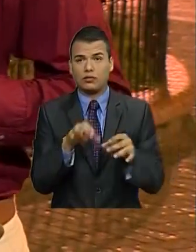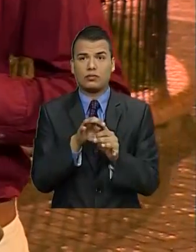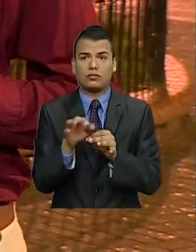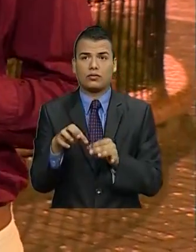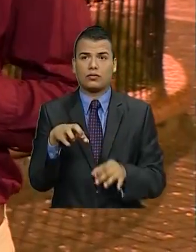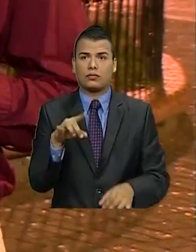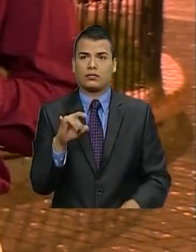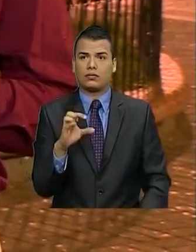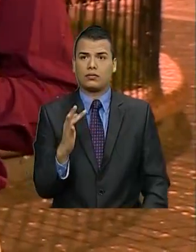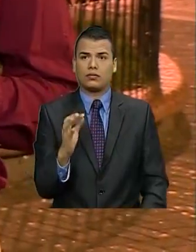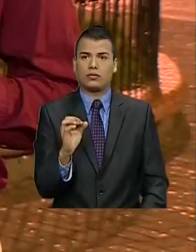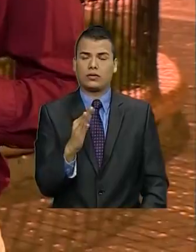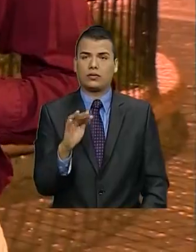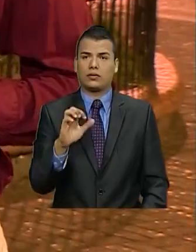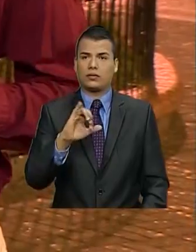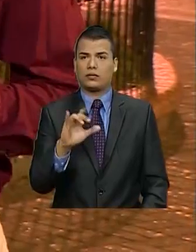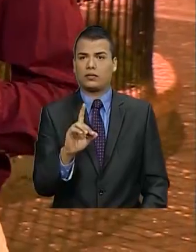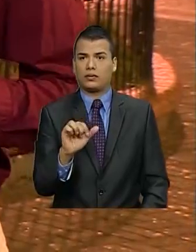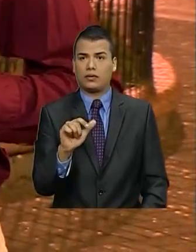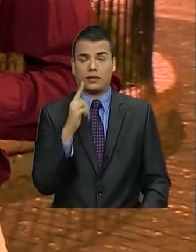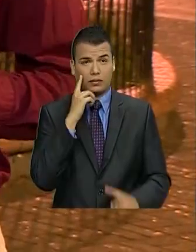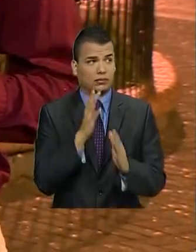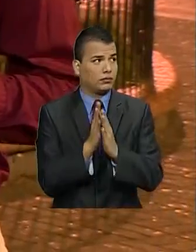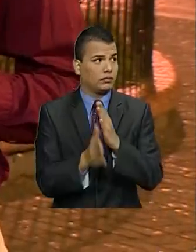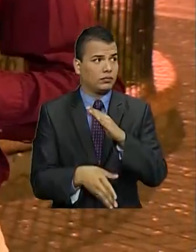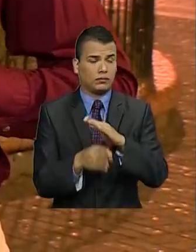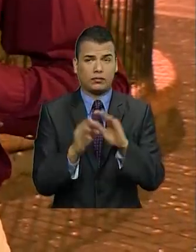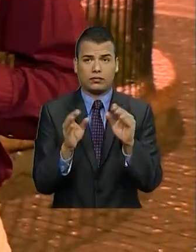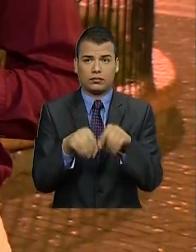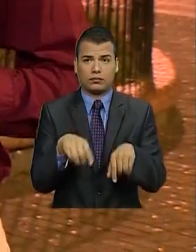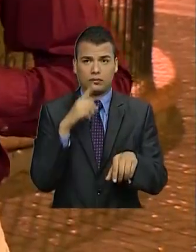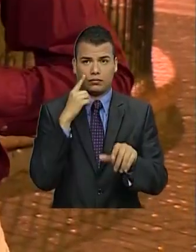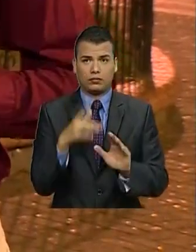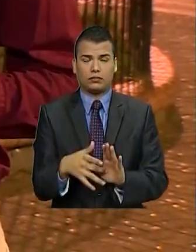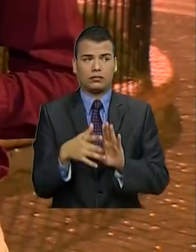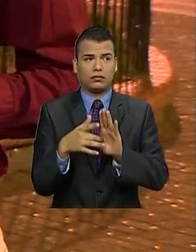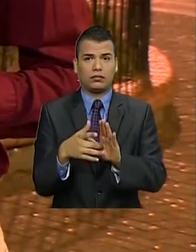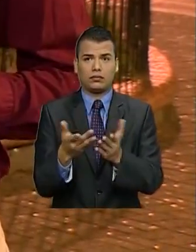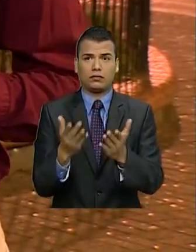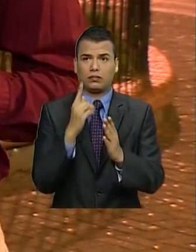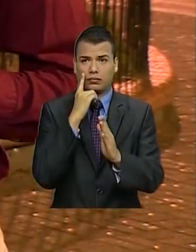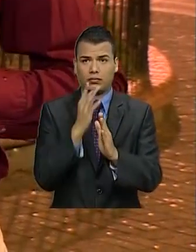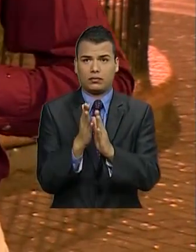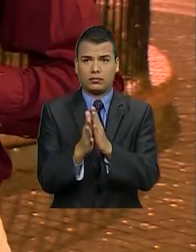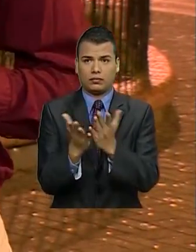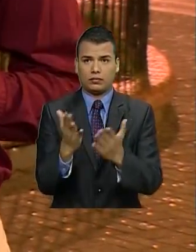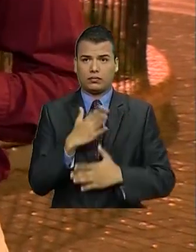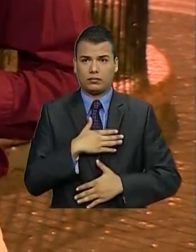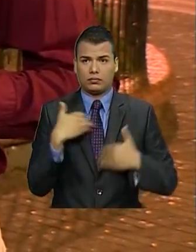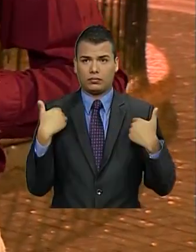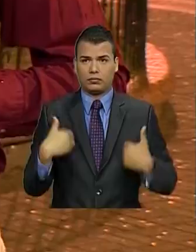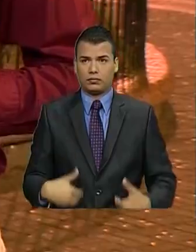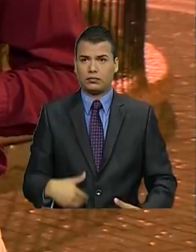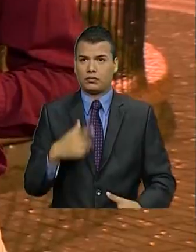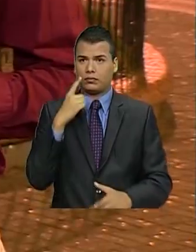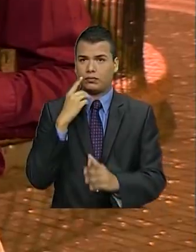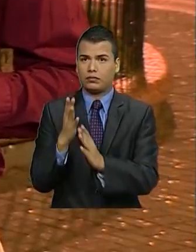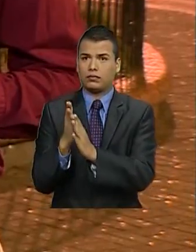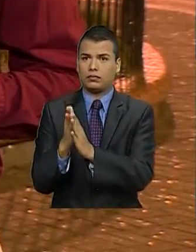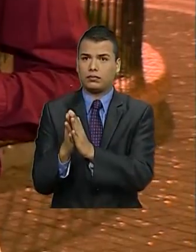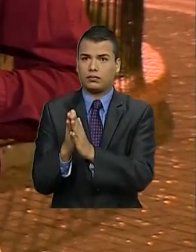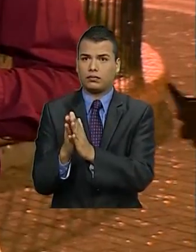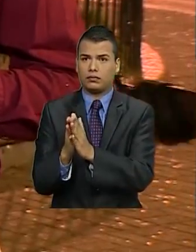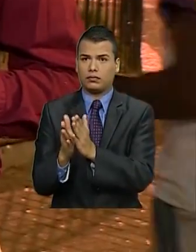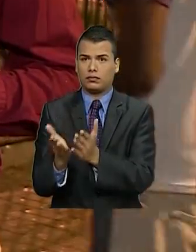Puerto Tejada, yo me despido, regreso con ustedes a nuestro centro de noticias en el sur de Cali. Sigan con más. Desde Puerto Tejada, en el norte del Cauca, Gustavo Andrés